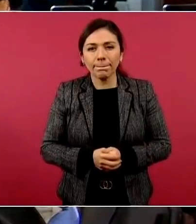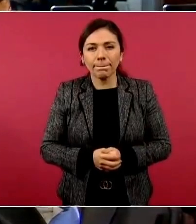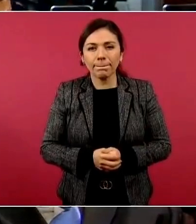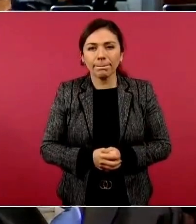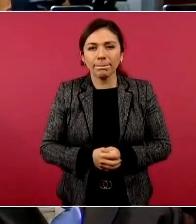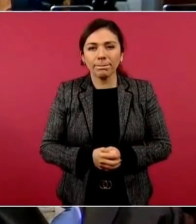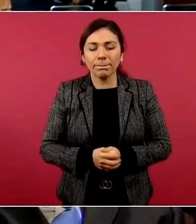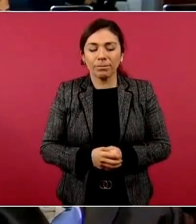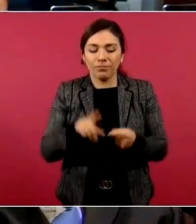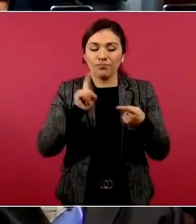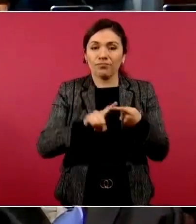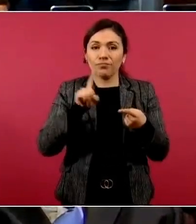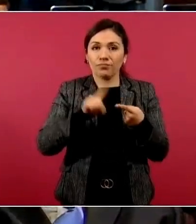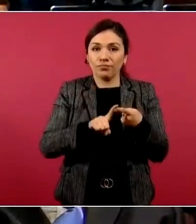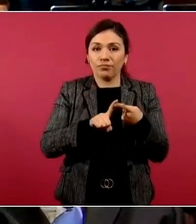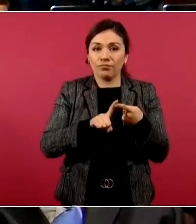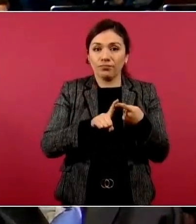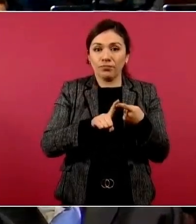en el prehispánico